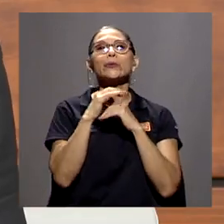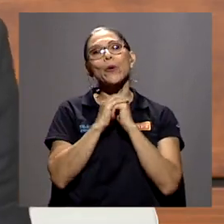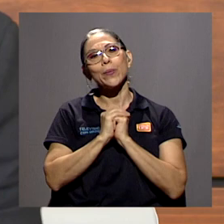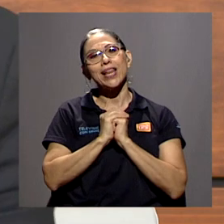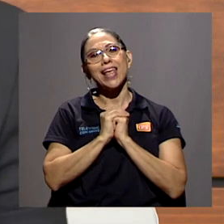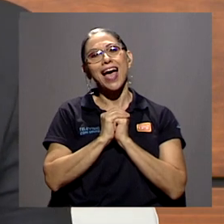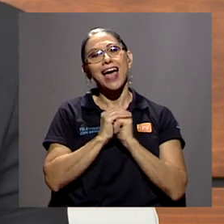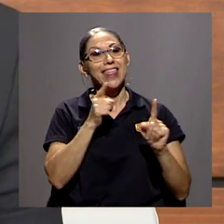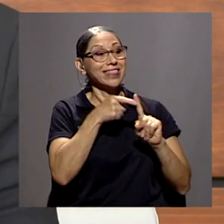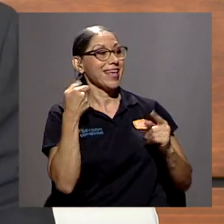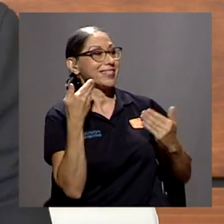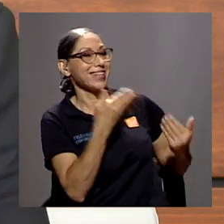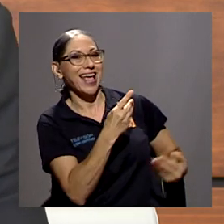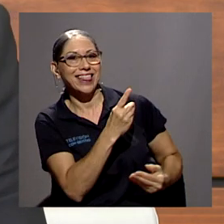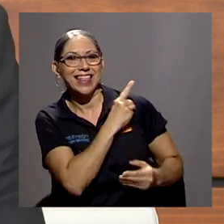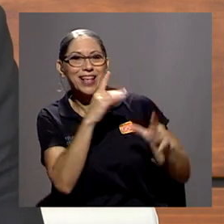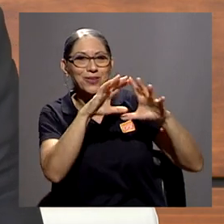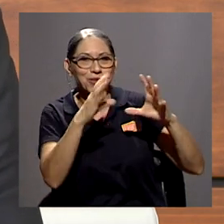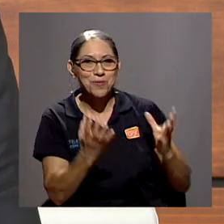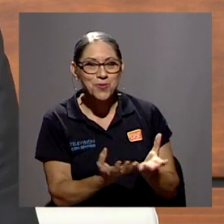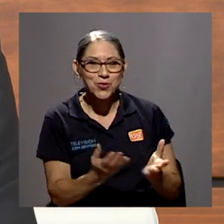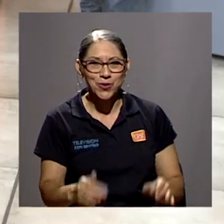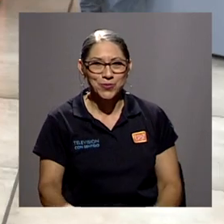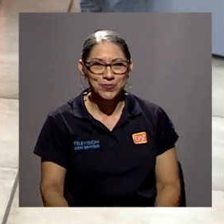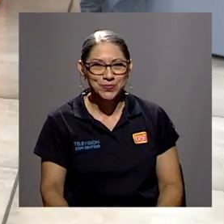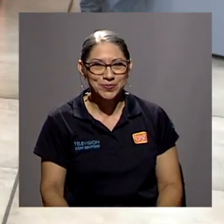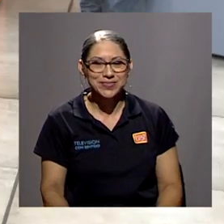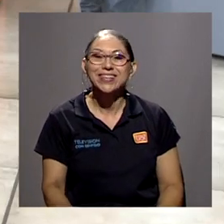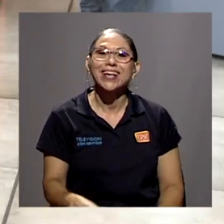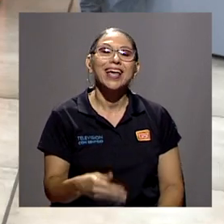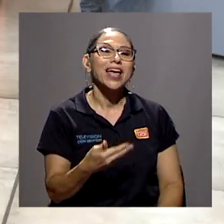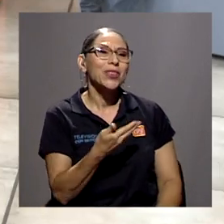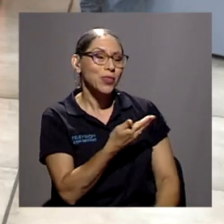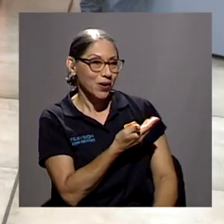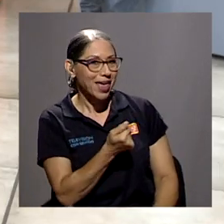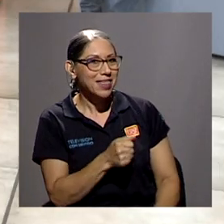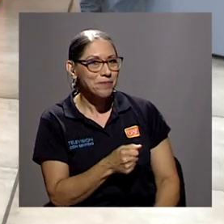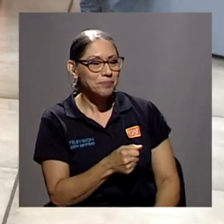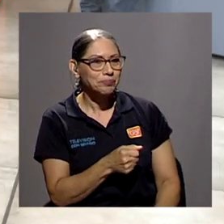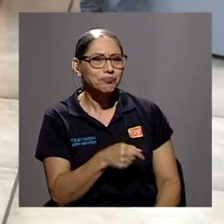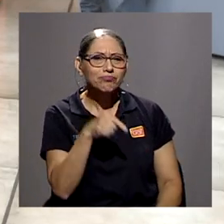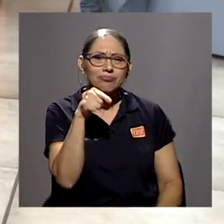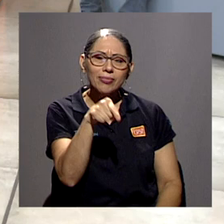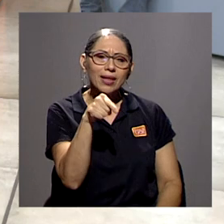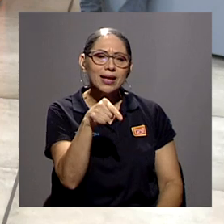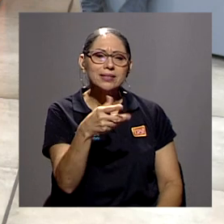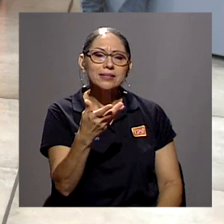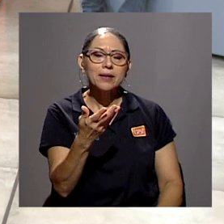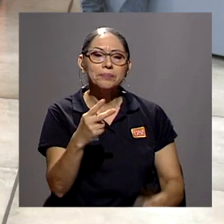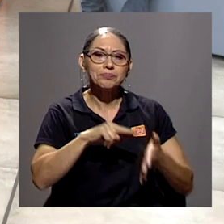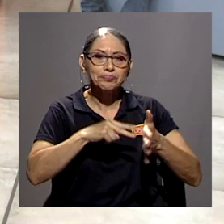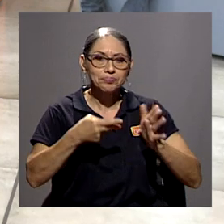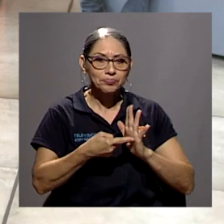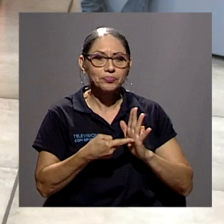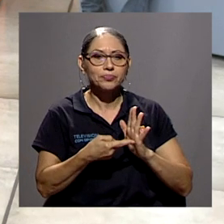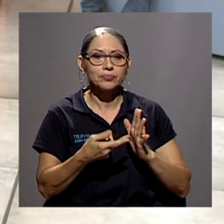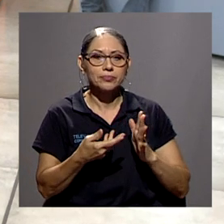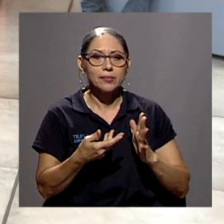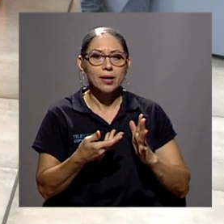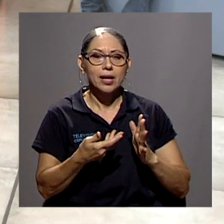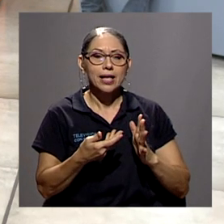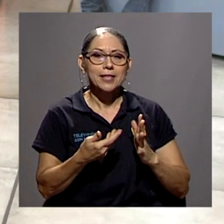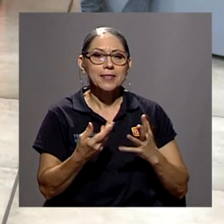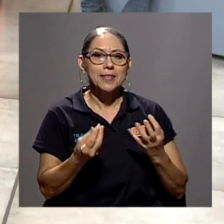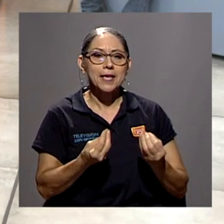no era no me di y ese ese trasfondo del del